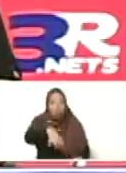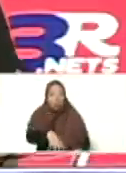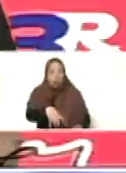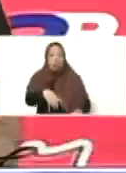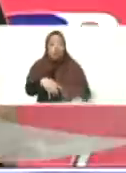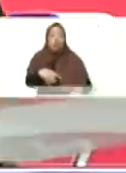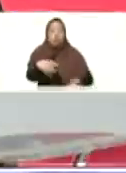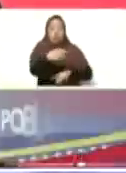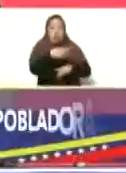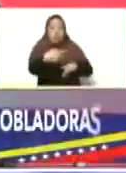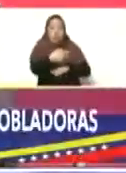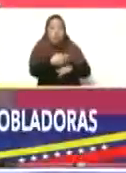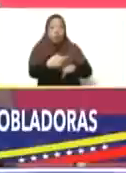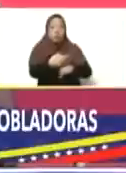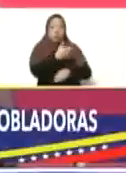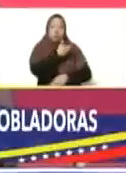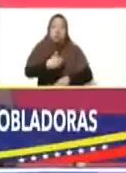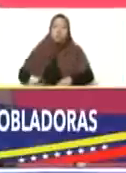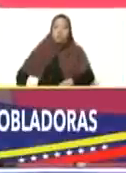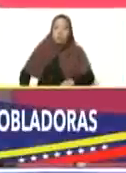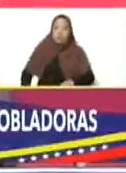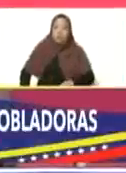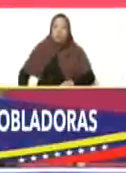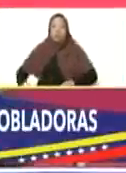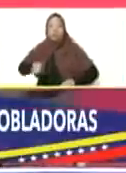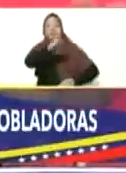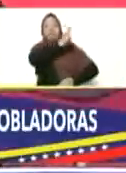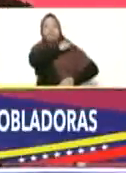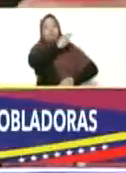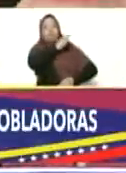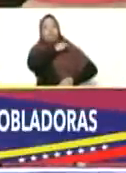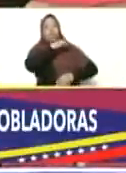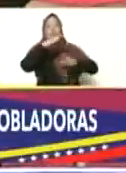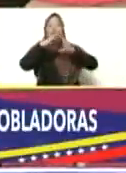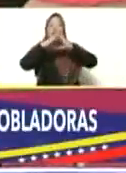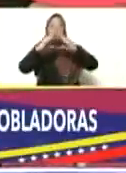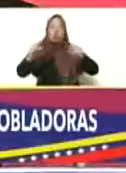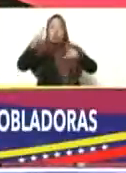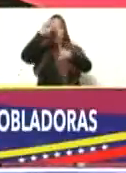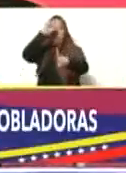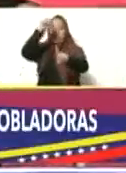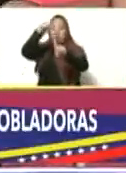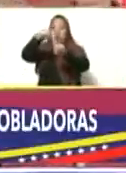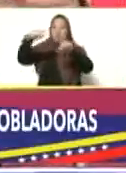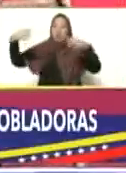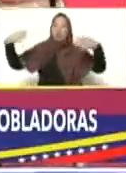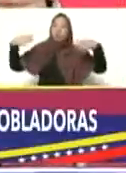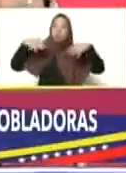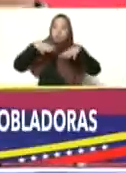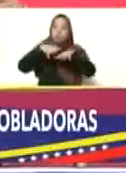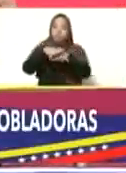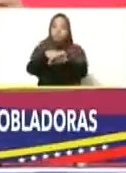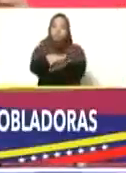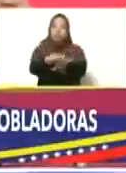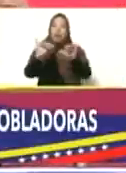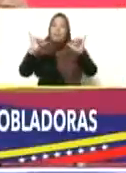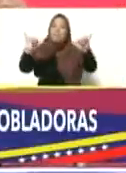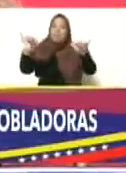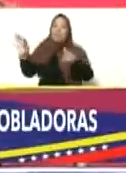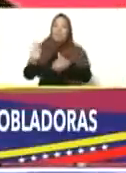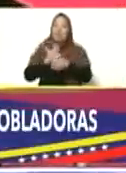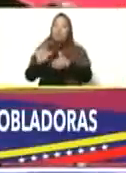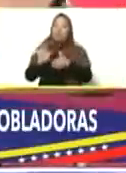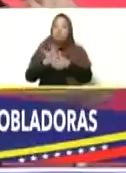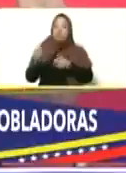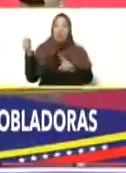y el presidente como jefe de estado logra que todos y todas en el estado estamos en función de la defensa de